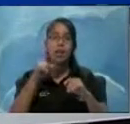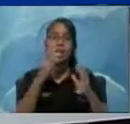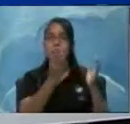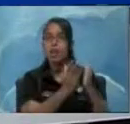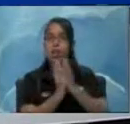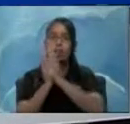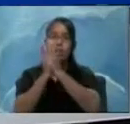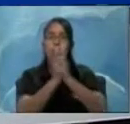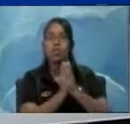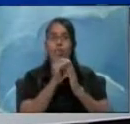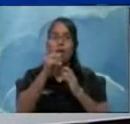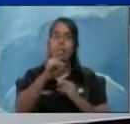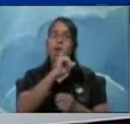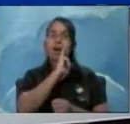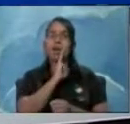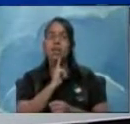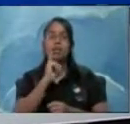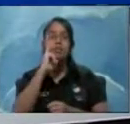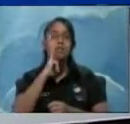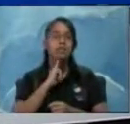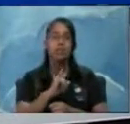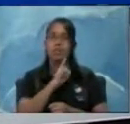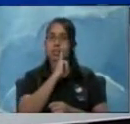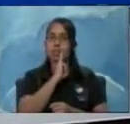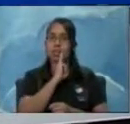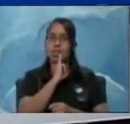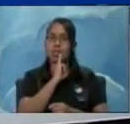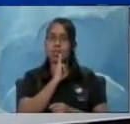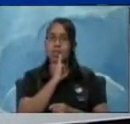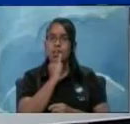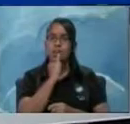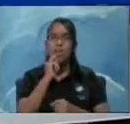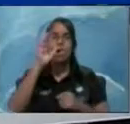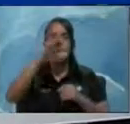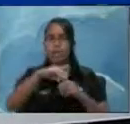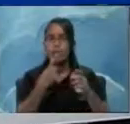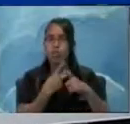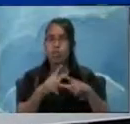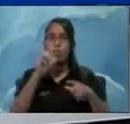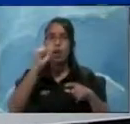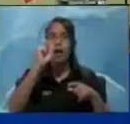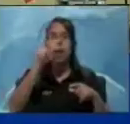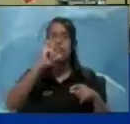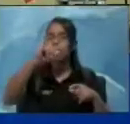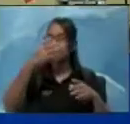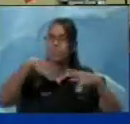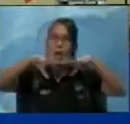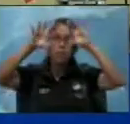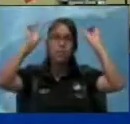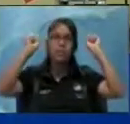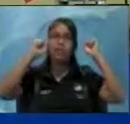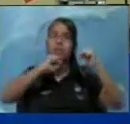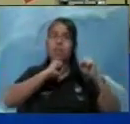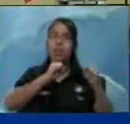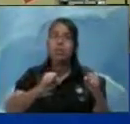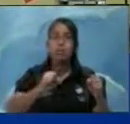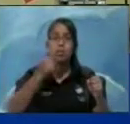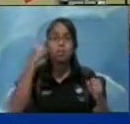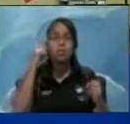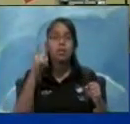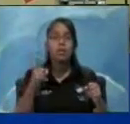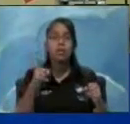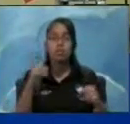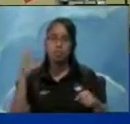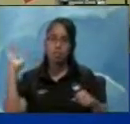hebreo allá en Israel él estuvo en haifa aprendiendo el el hebreo por eso él